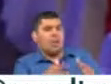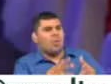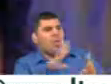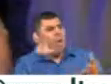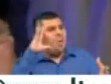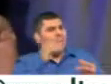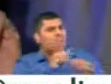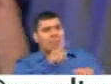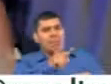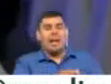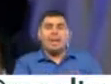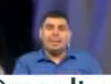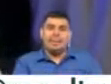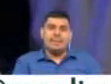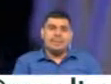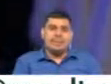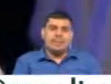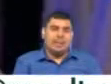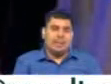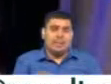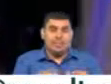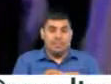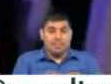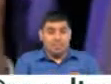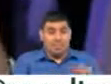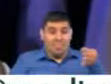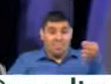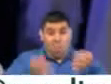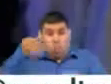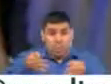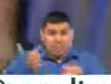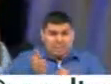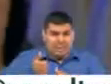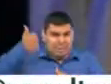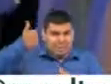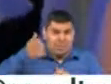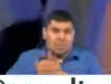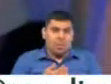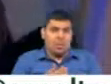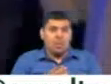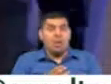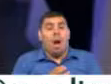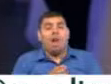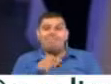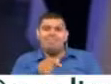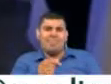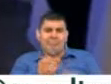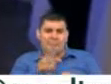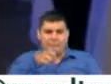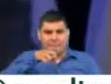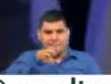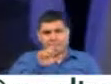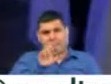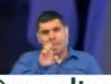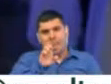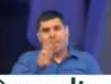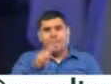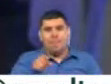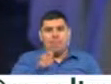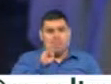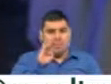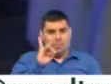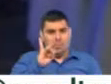quieren tomar. La Corte dijo claramente, el plebiscito es un asunto de interés general, de que atañe a la